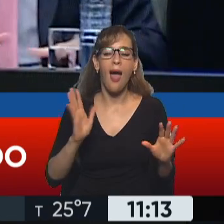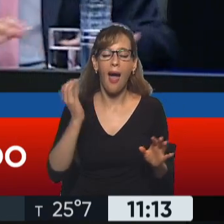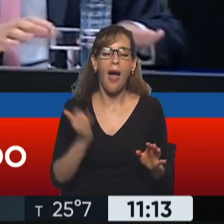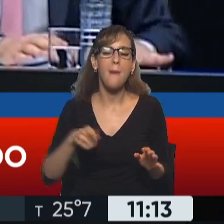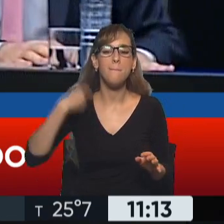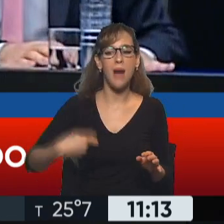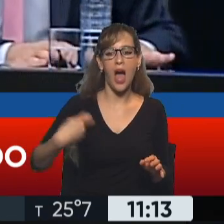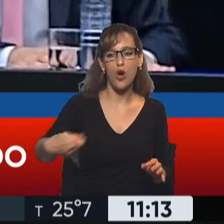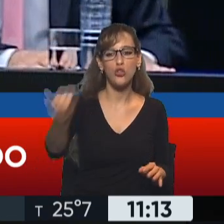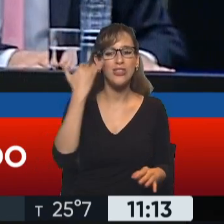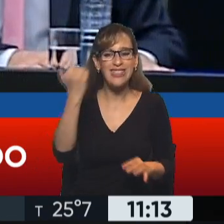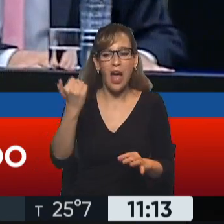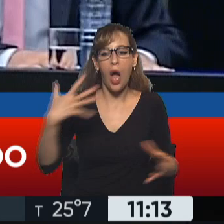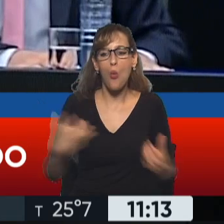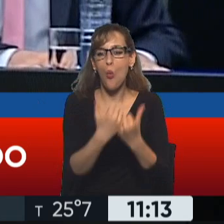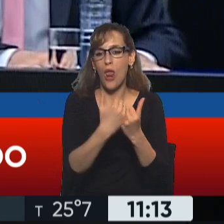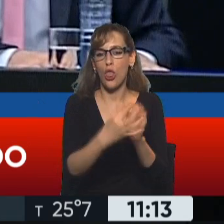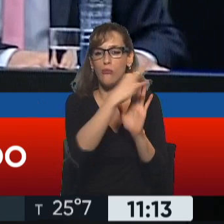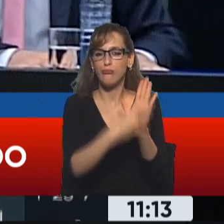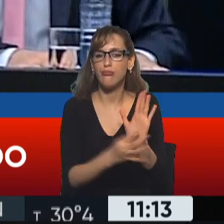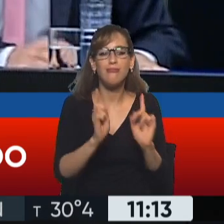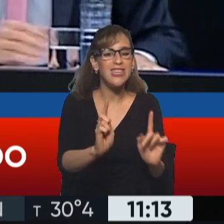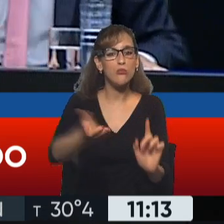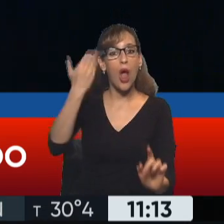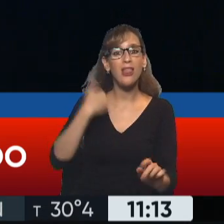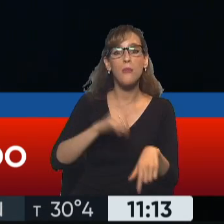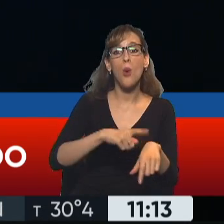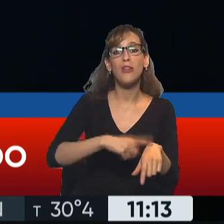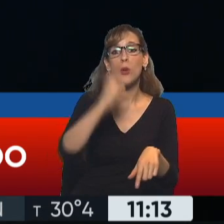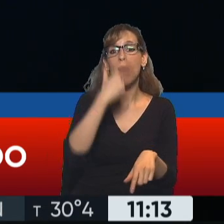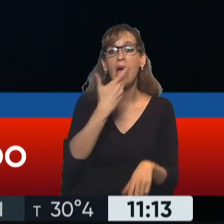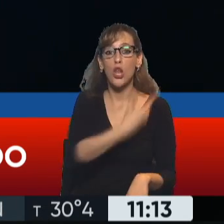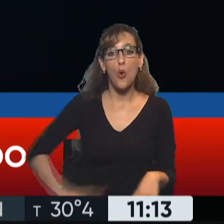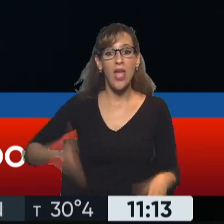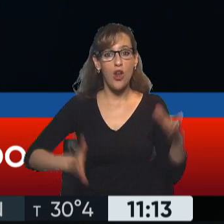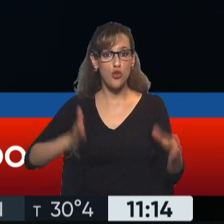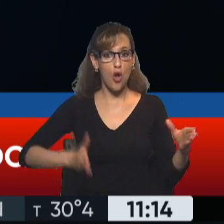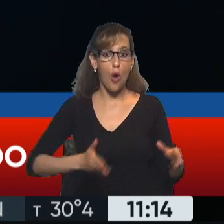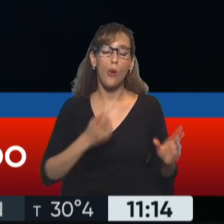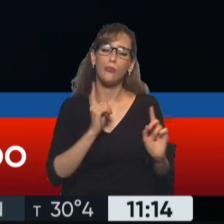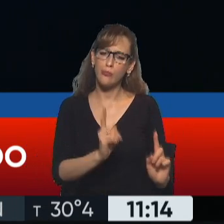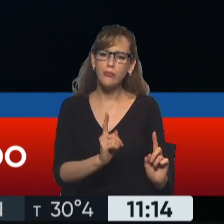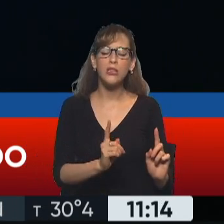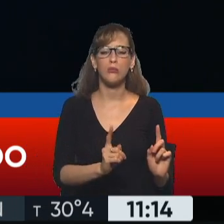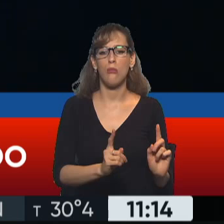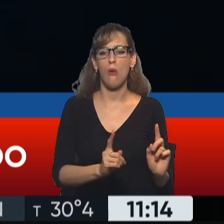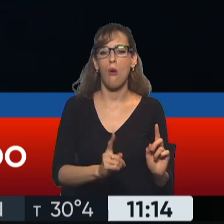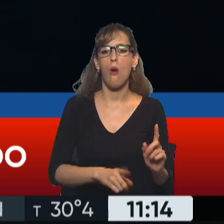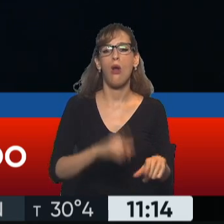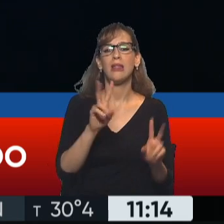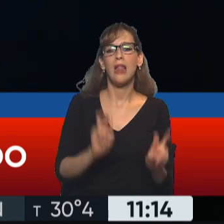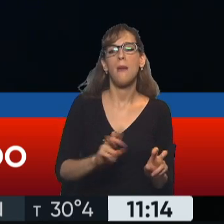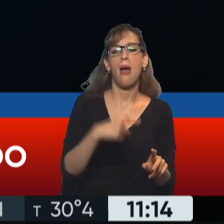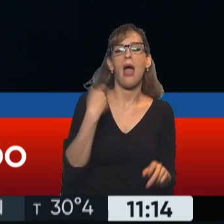definido por el programa que sancionó el gobierno anterior, el programa Stand-by, que establece cuál es toda la secuencia de amortizaciones de capital y de